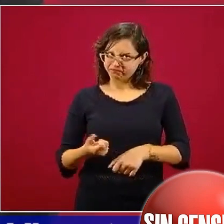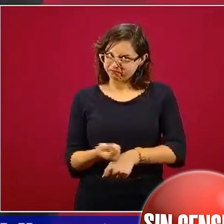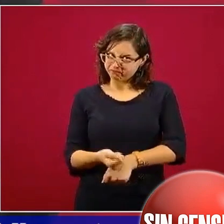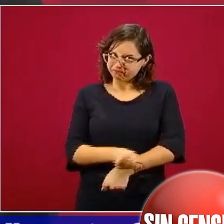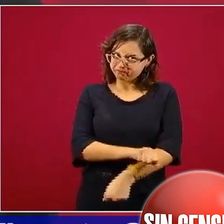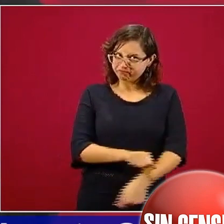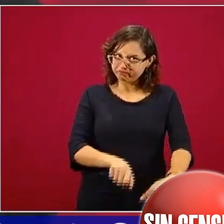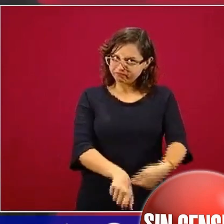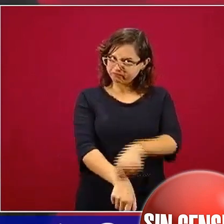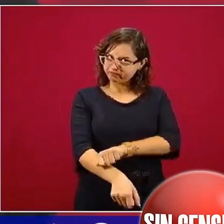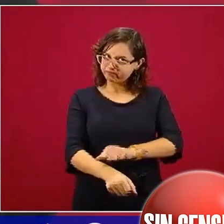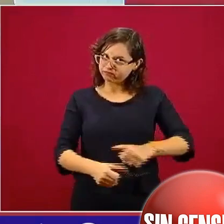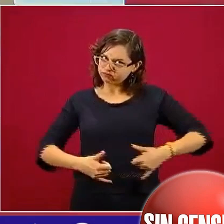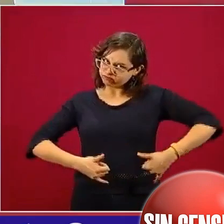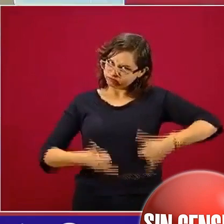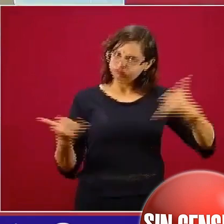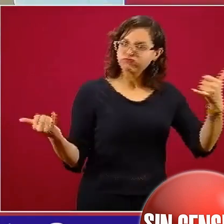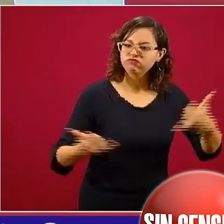Carranza.